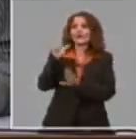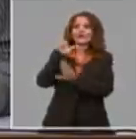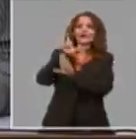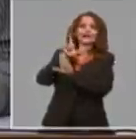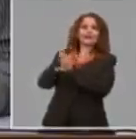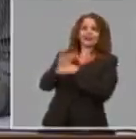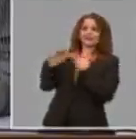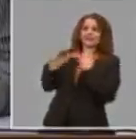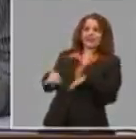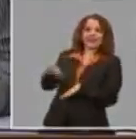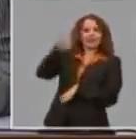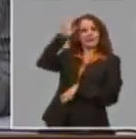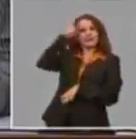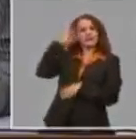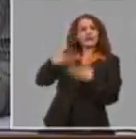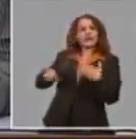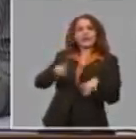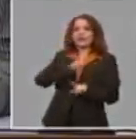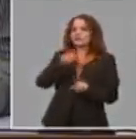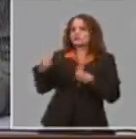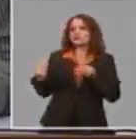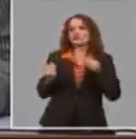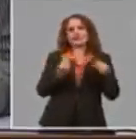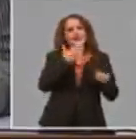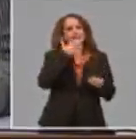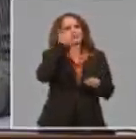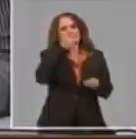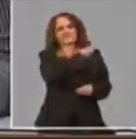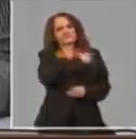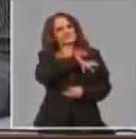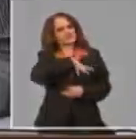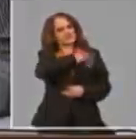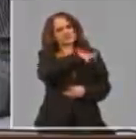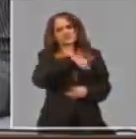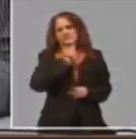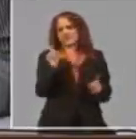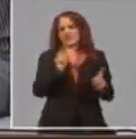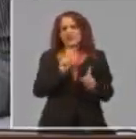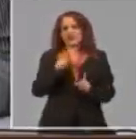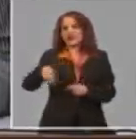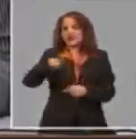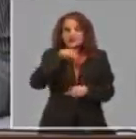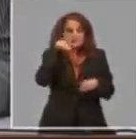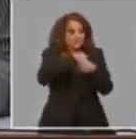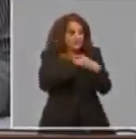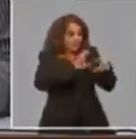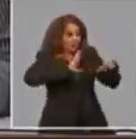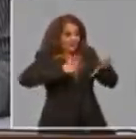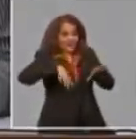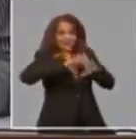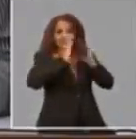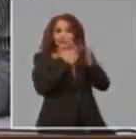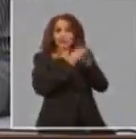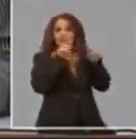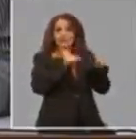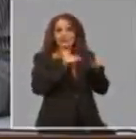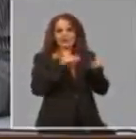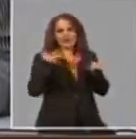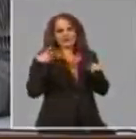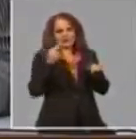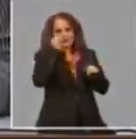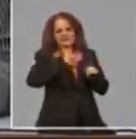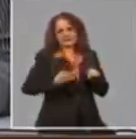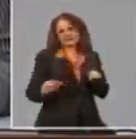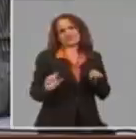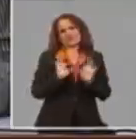sea nada bien para el bien de la sociedad contrario los complejiza todos los procesos me gustan las personas con esta reivindicación